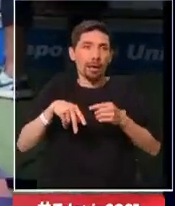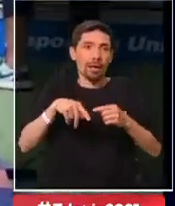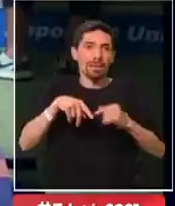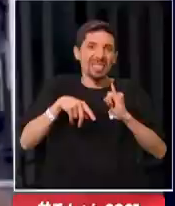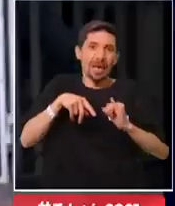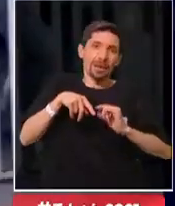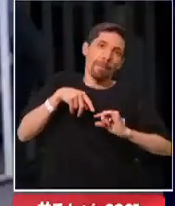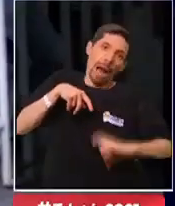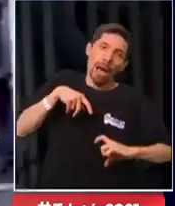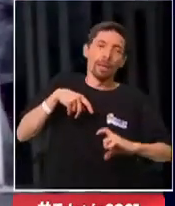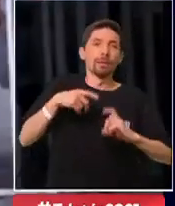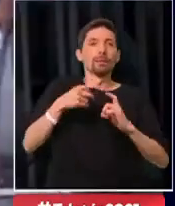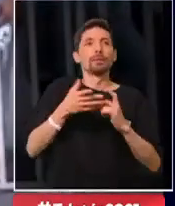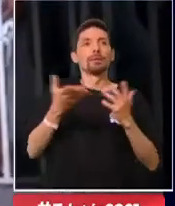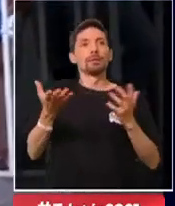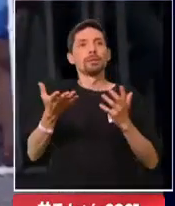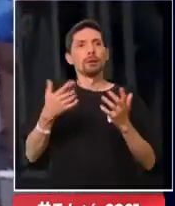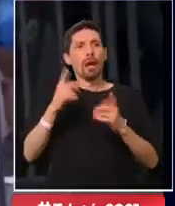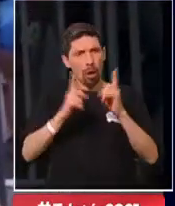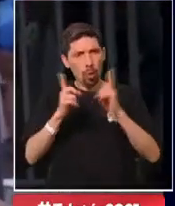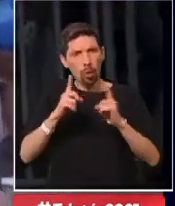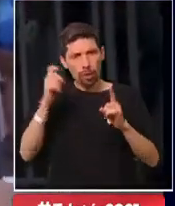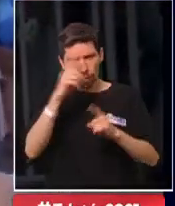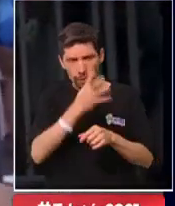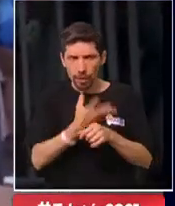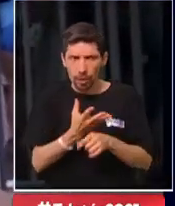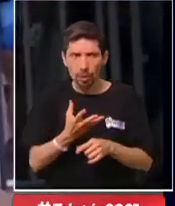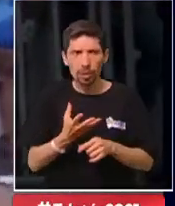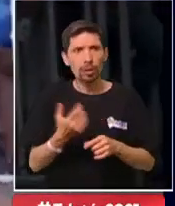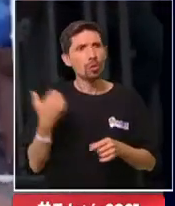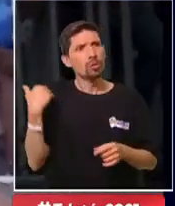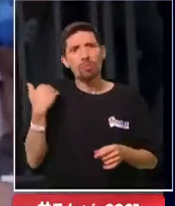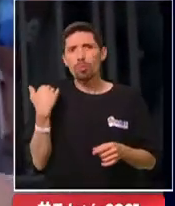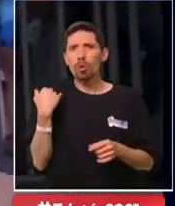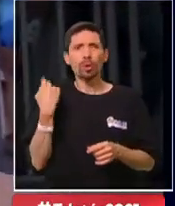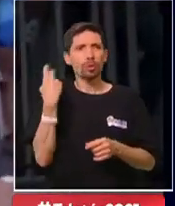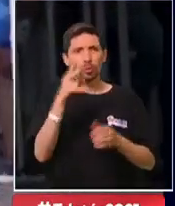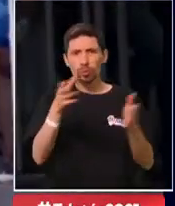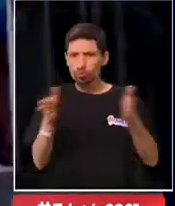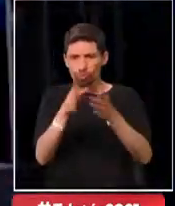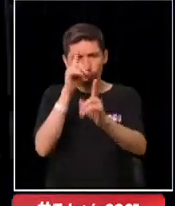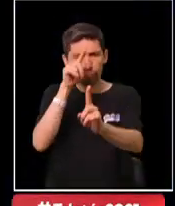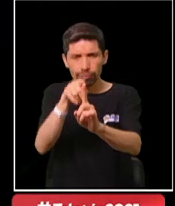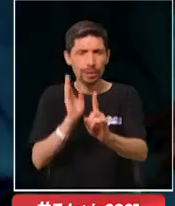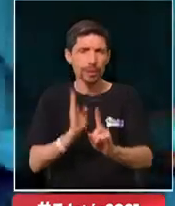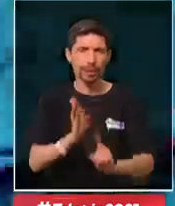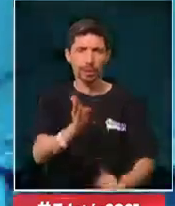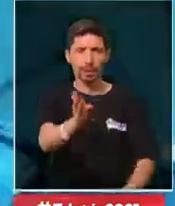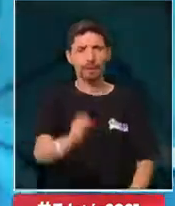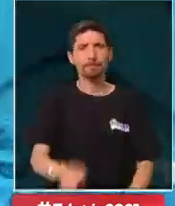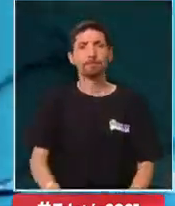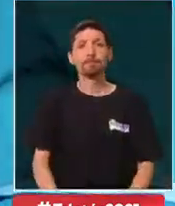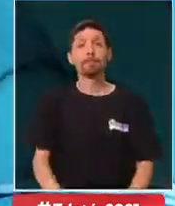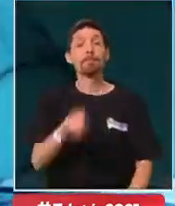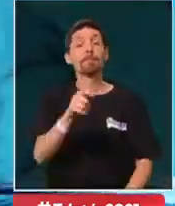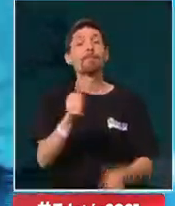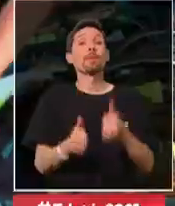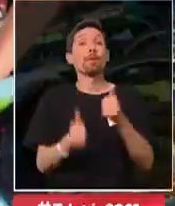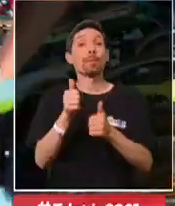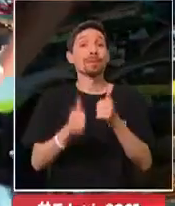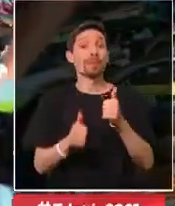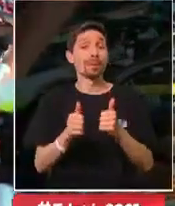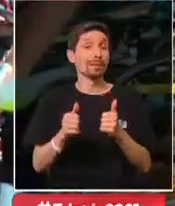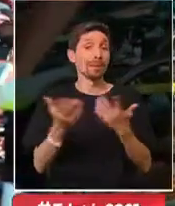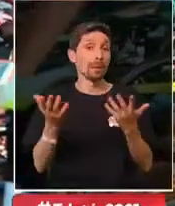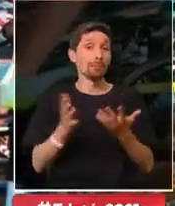levantó. Aunque uno tenga dificultades, no importa, su camino tiene que seguirlo. En esta competencia en particular no